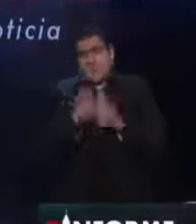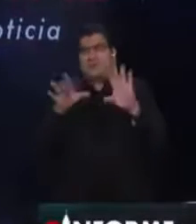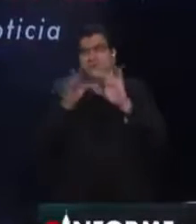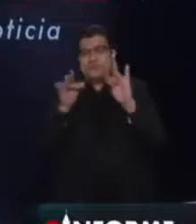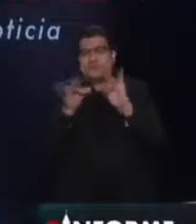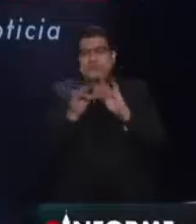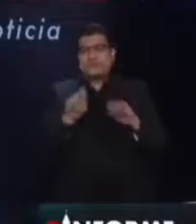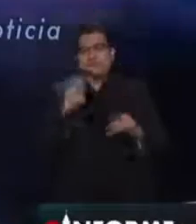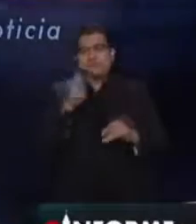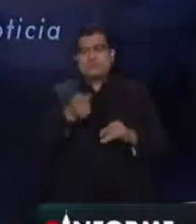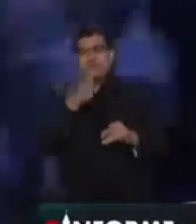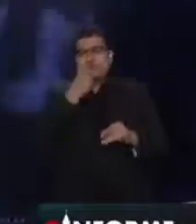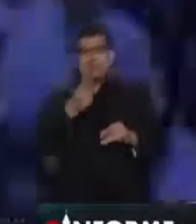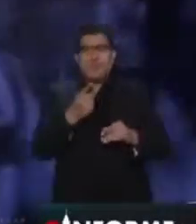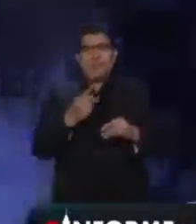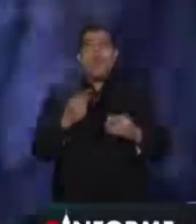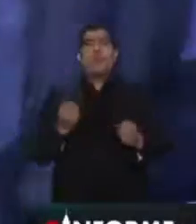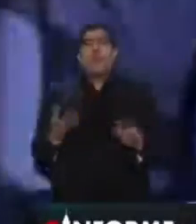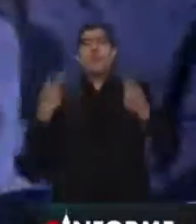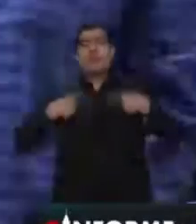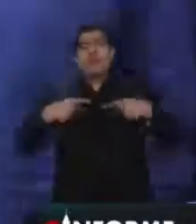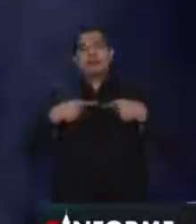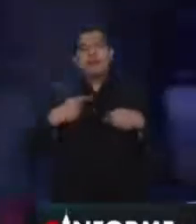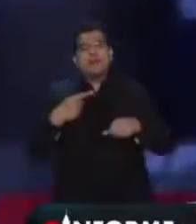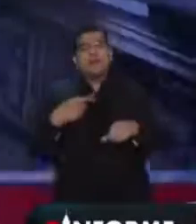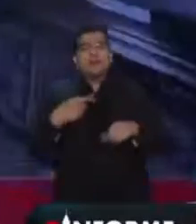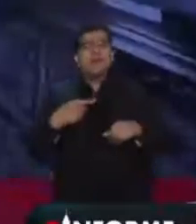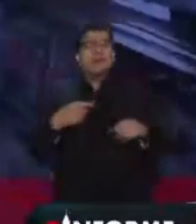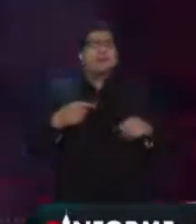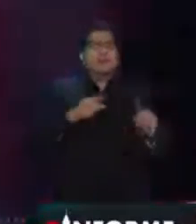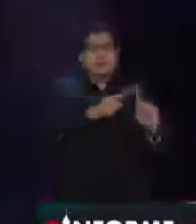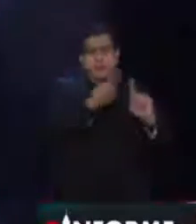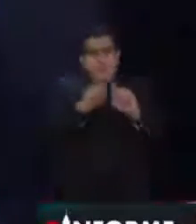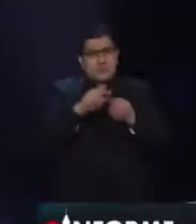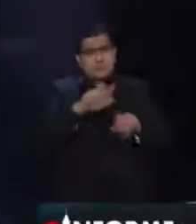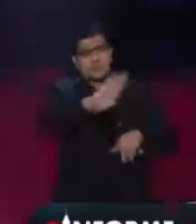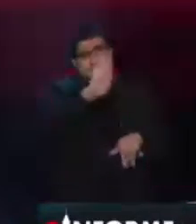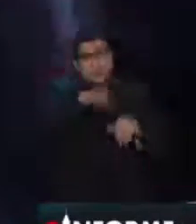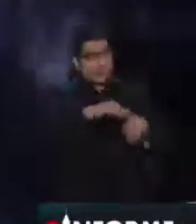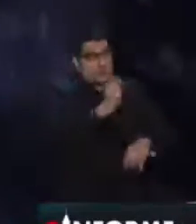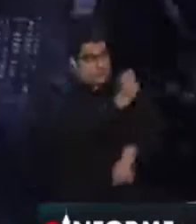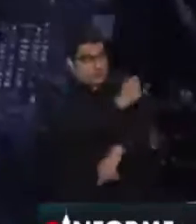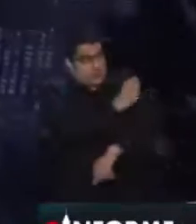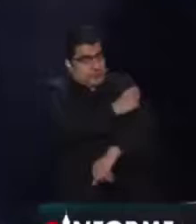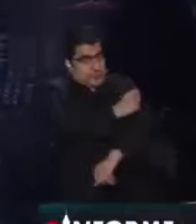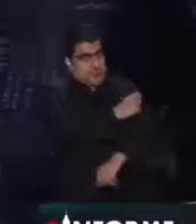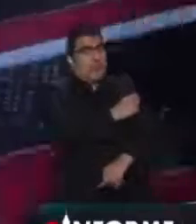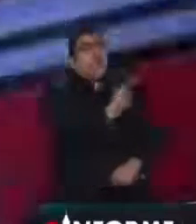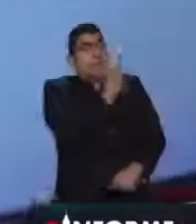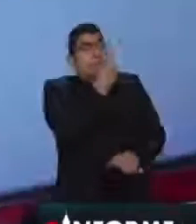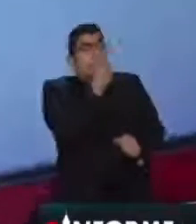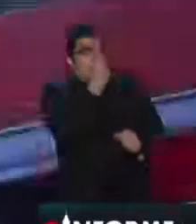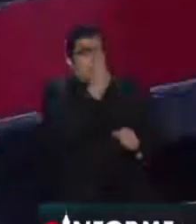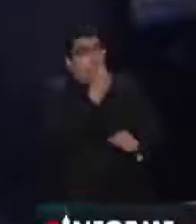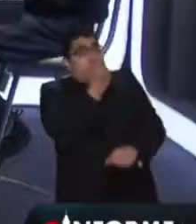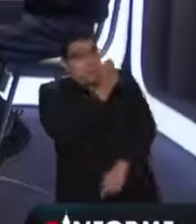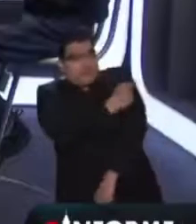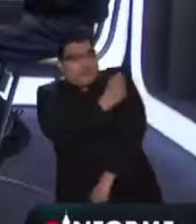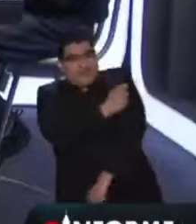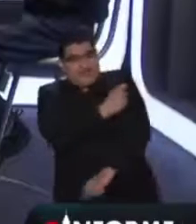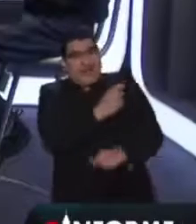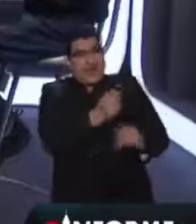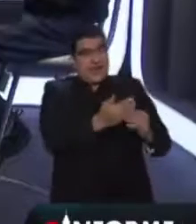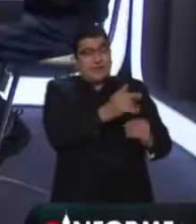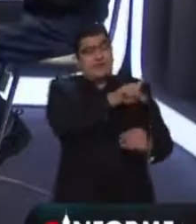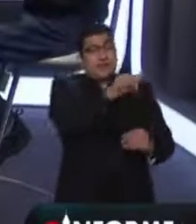Viene diciendo... cierto número de personas fallecieron después de haber recibido solo la primera dosis antes